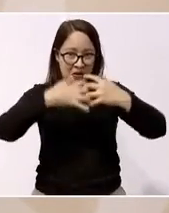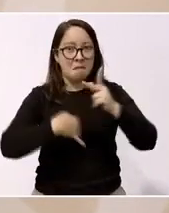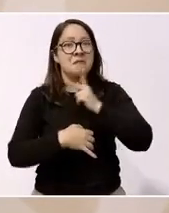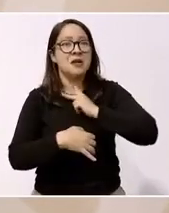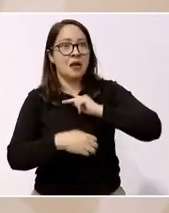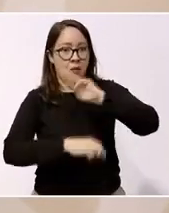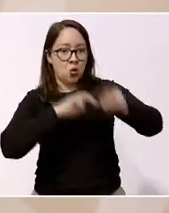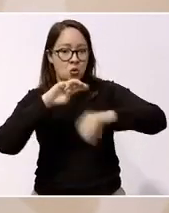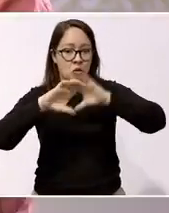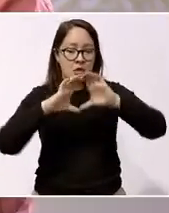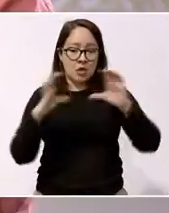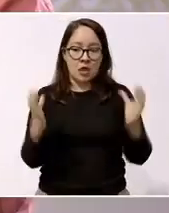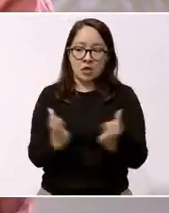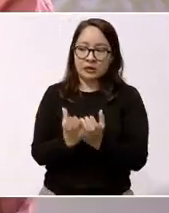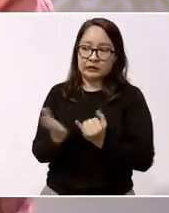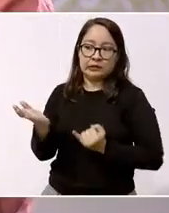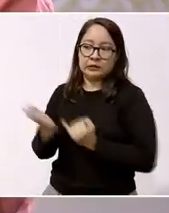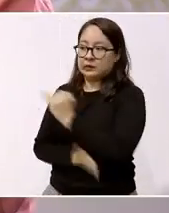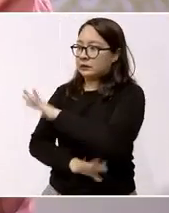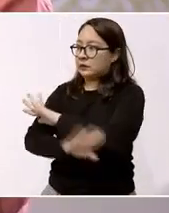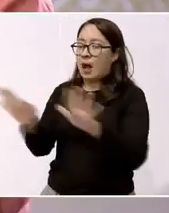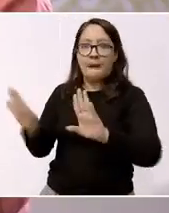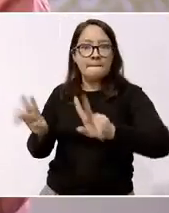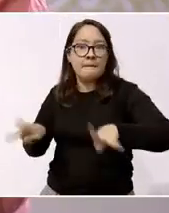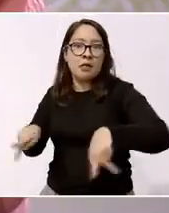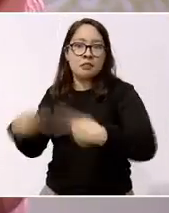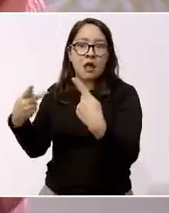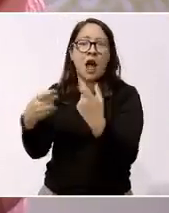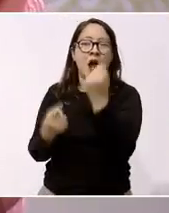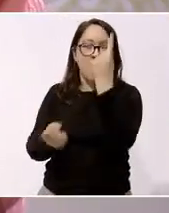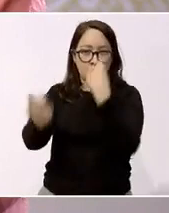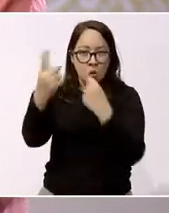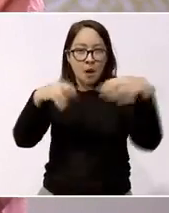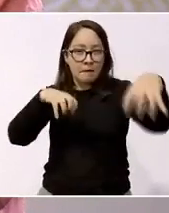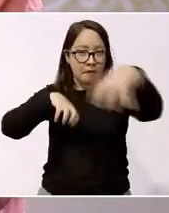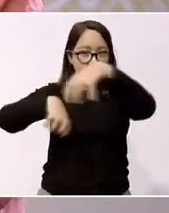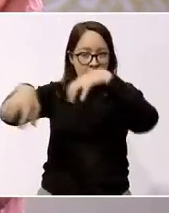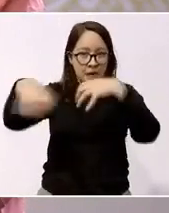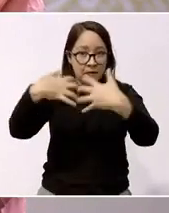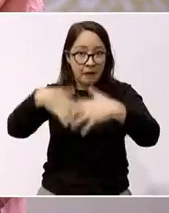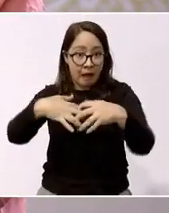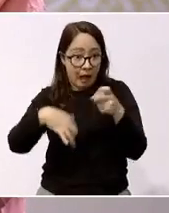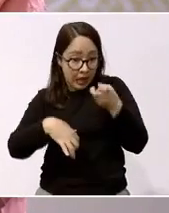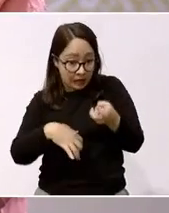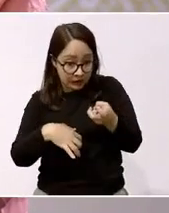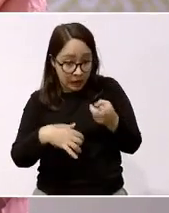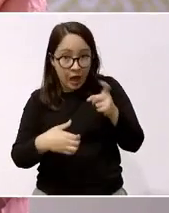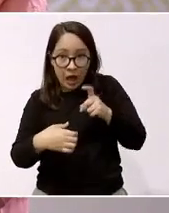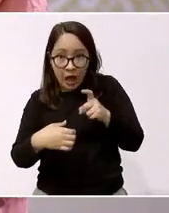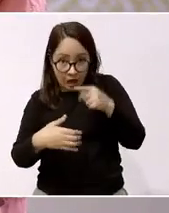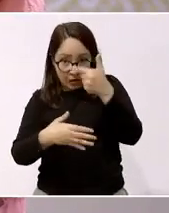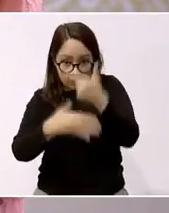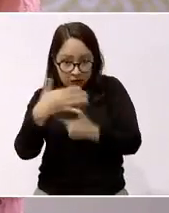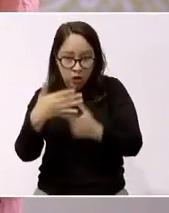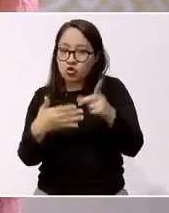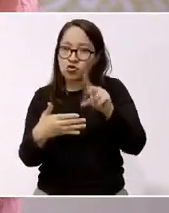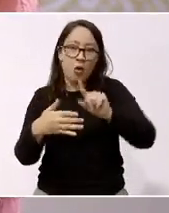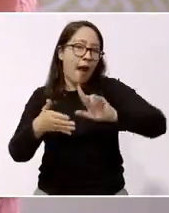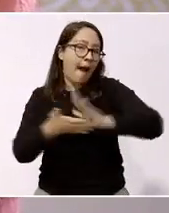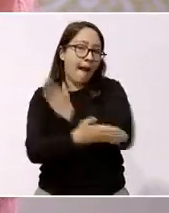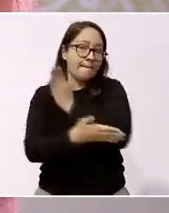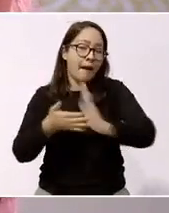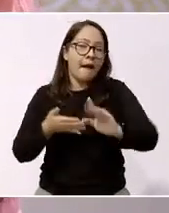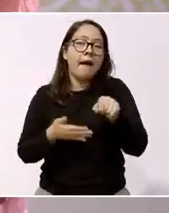mundial decide vender algunas refinerías. Esta no estaba incluida porque esta